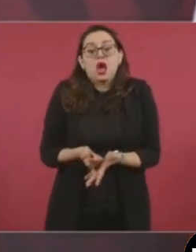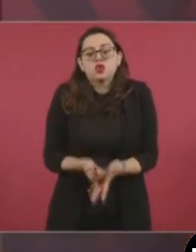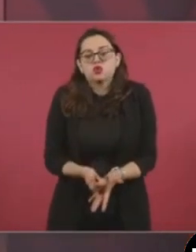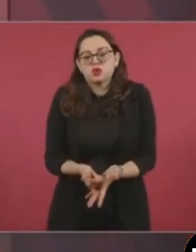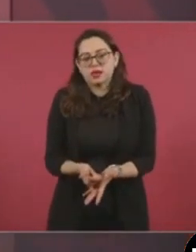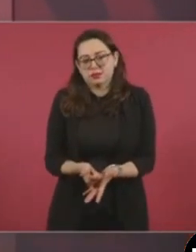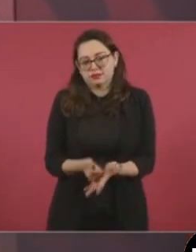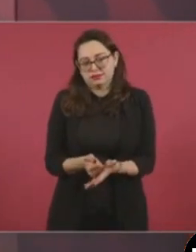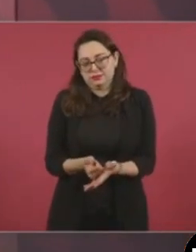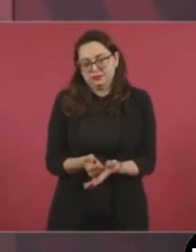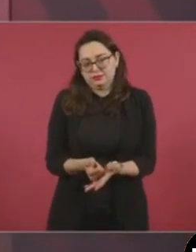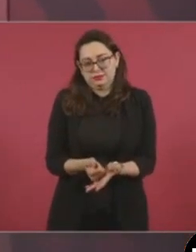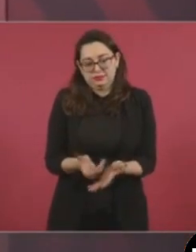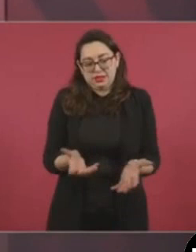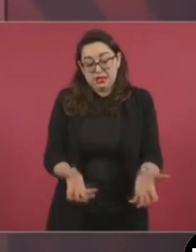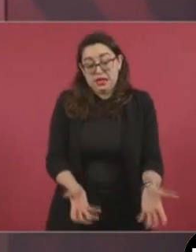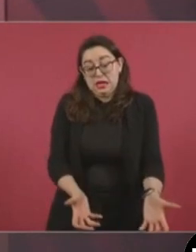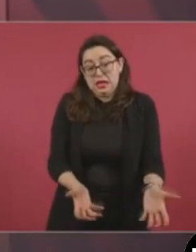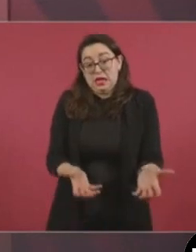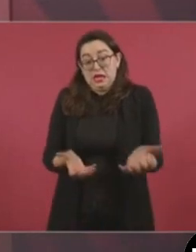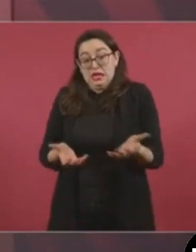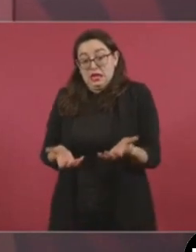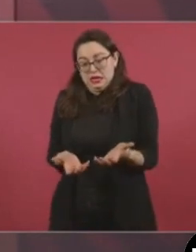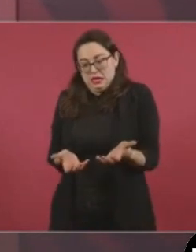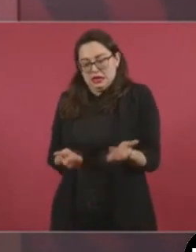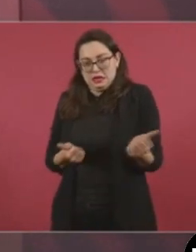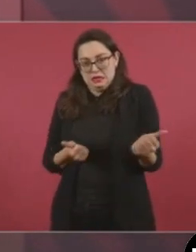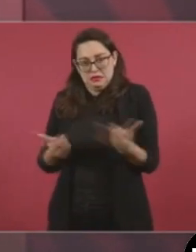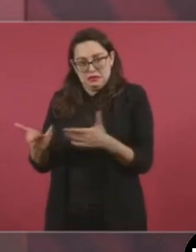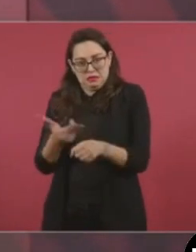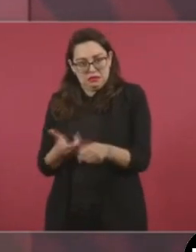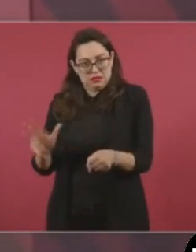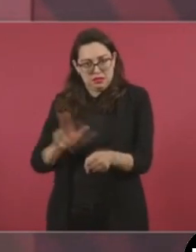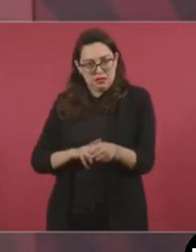licenciado Colosio, pero se le dejó en libertad.